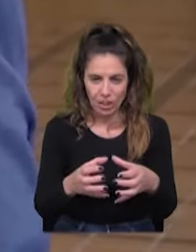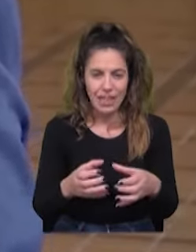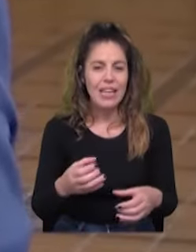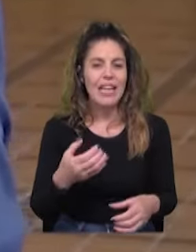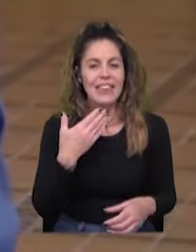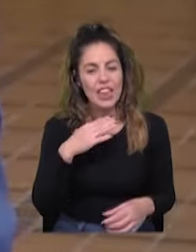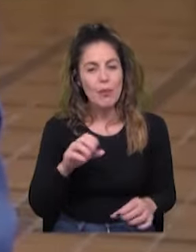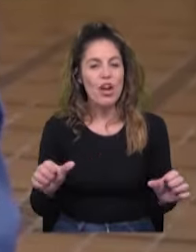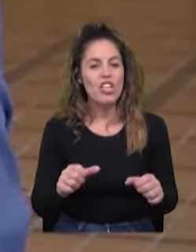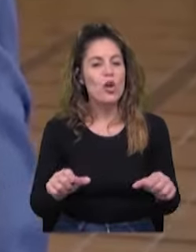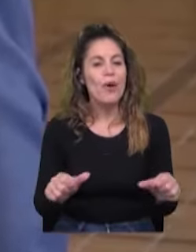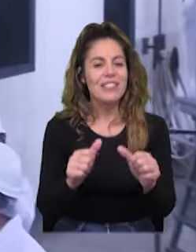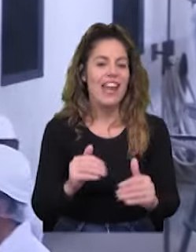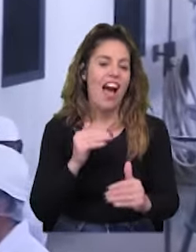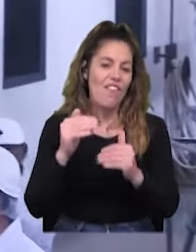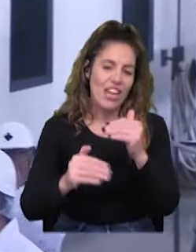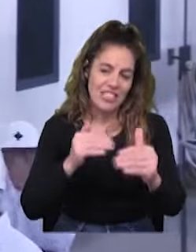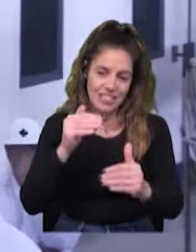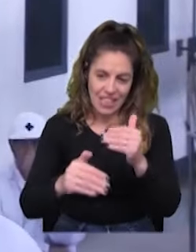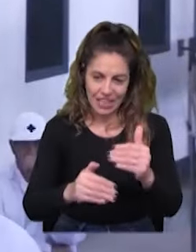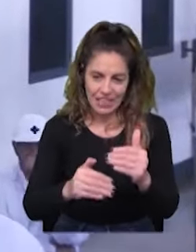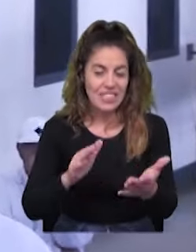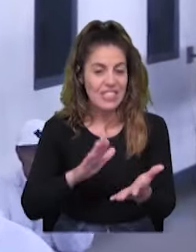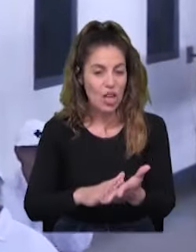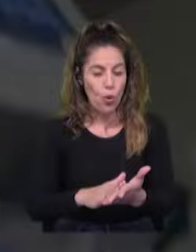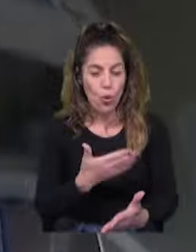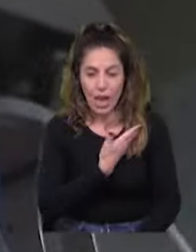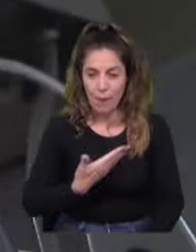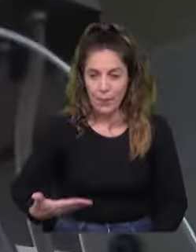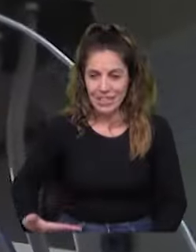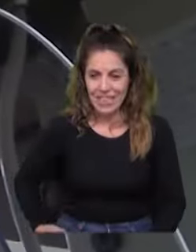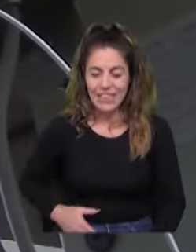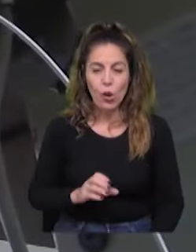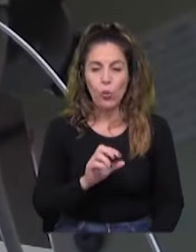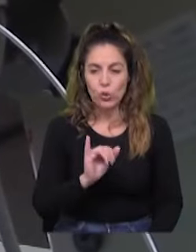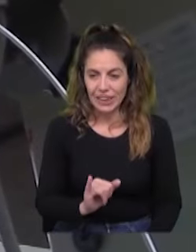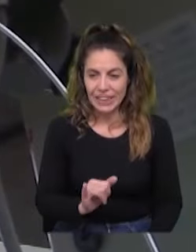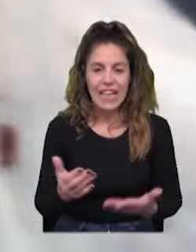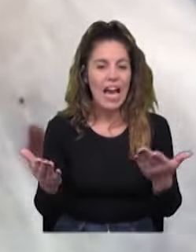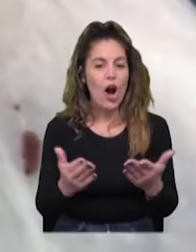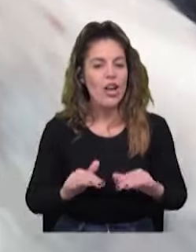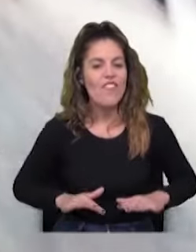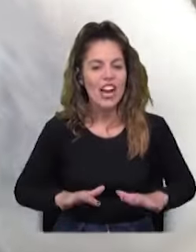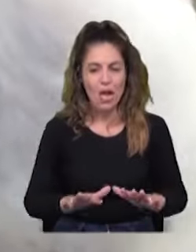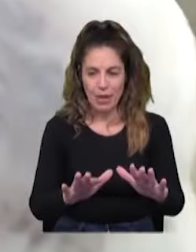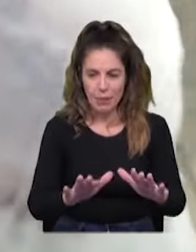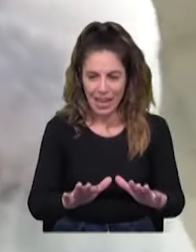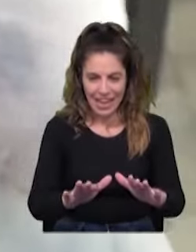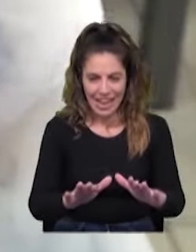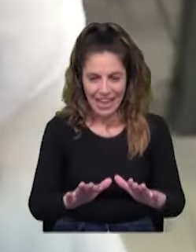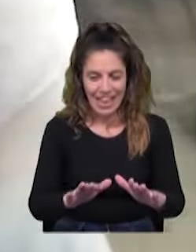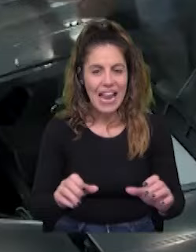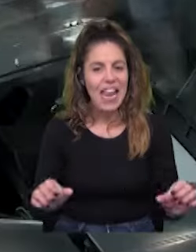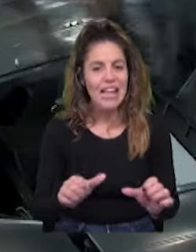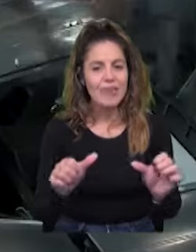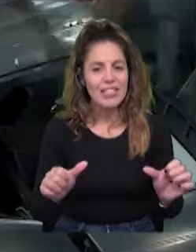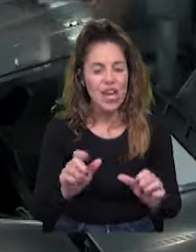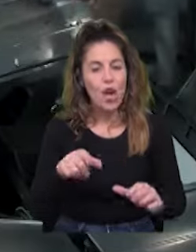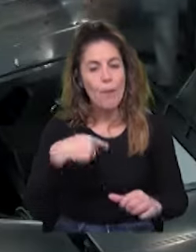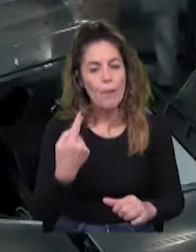nos va a llevar al siguiente escalón no según el presidente de cuti a partir de ahora van a preparar la agenda y los deberes para los